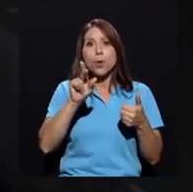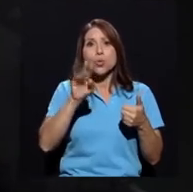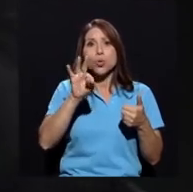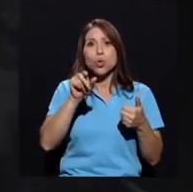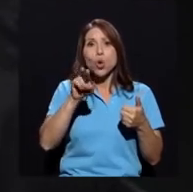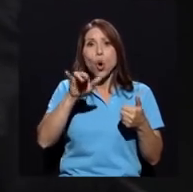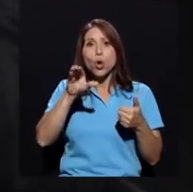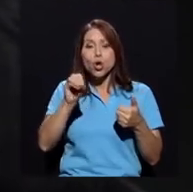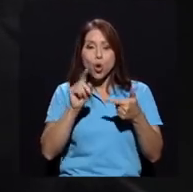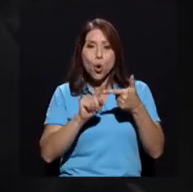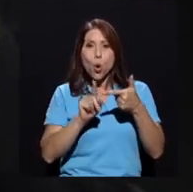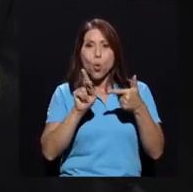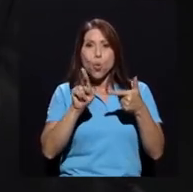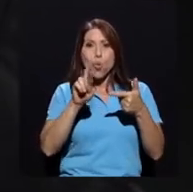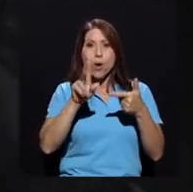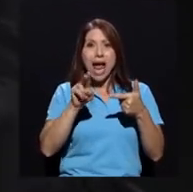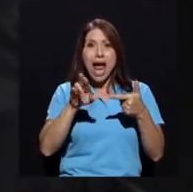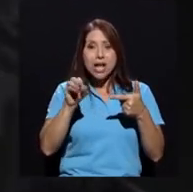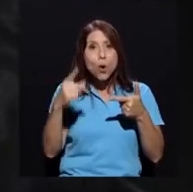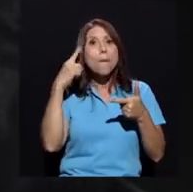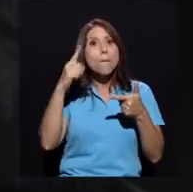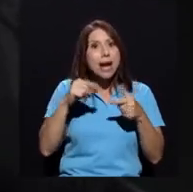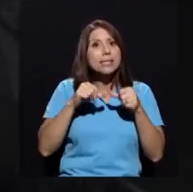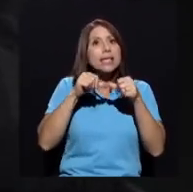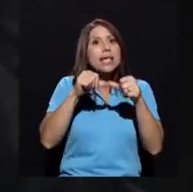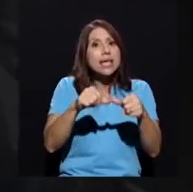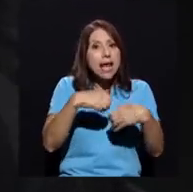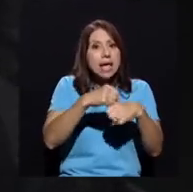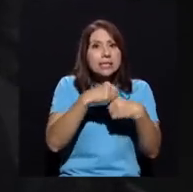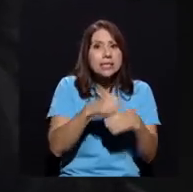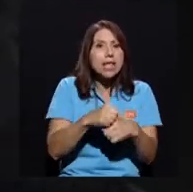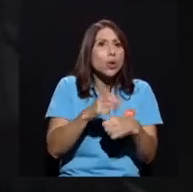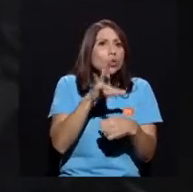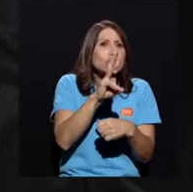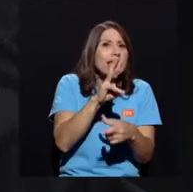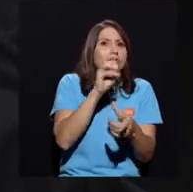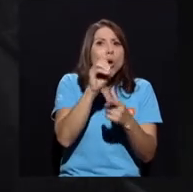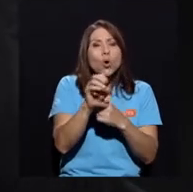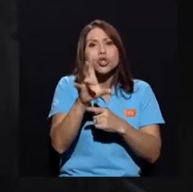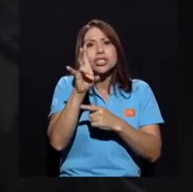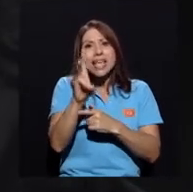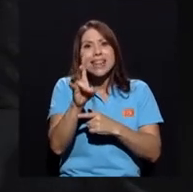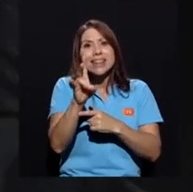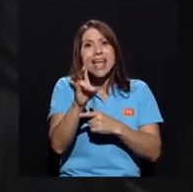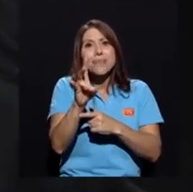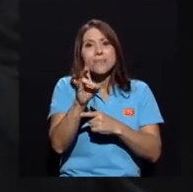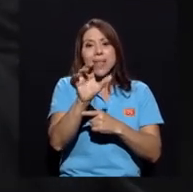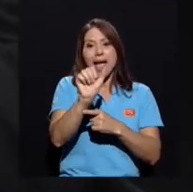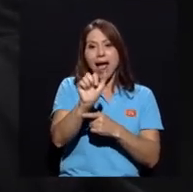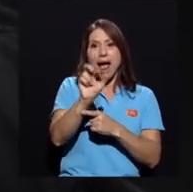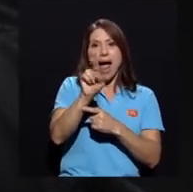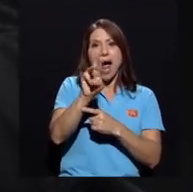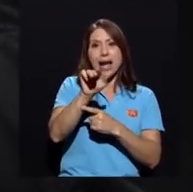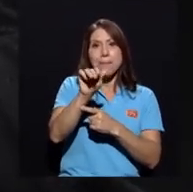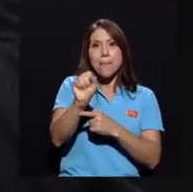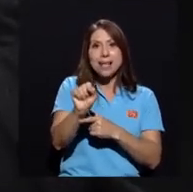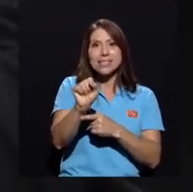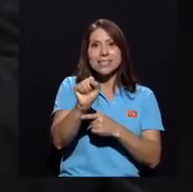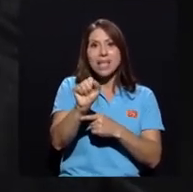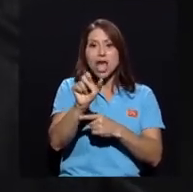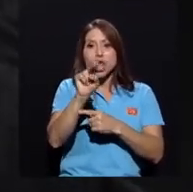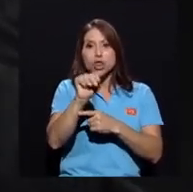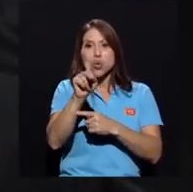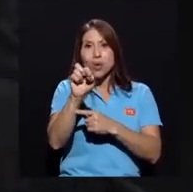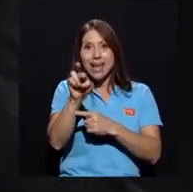para seguir produciendo unas 6 a 7 armas nucleares? Vea que estoy cambiando los términos. Sí,